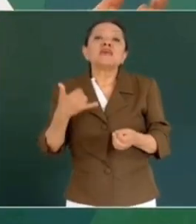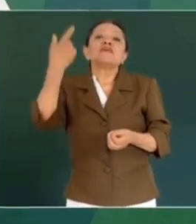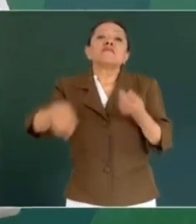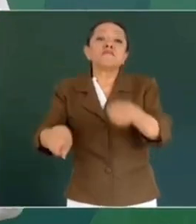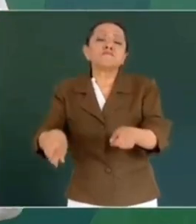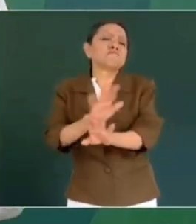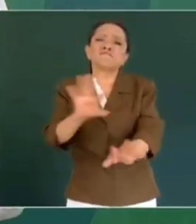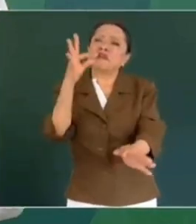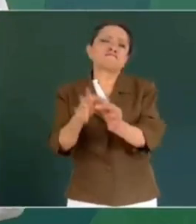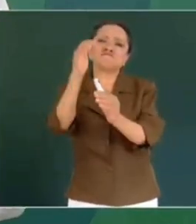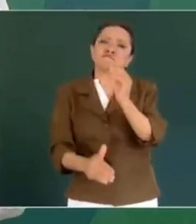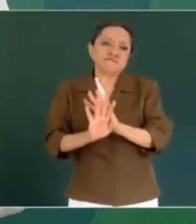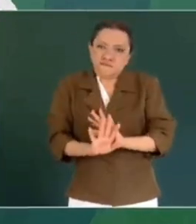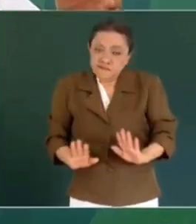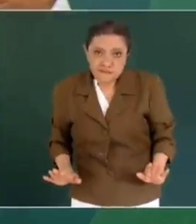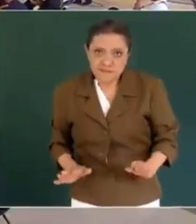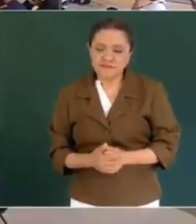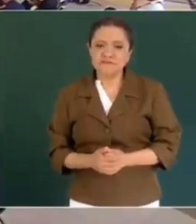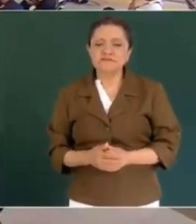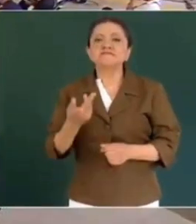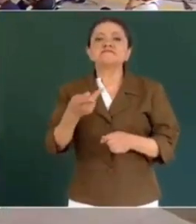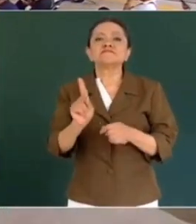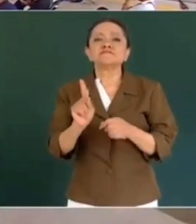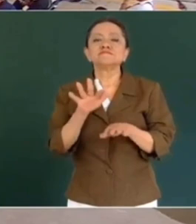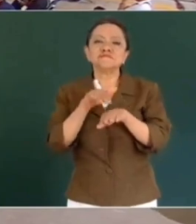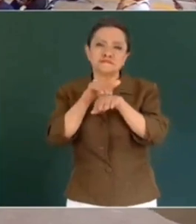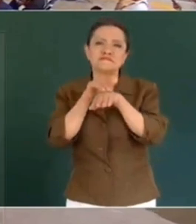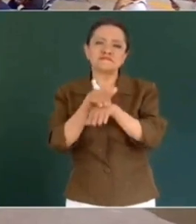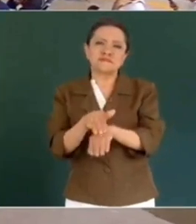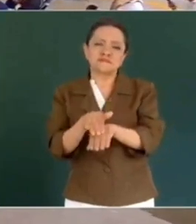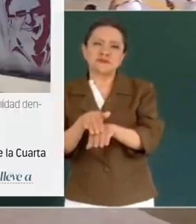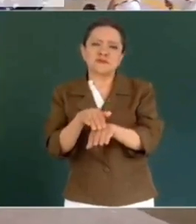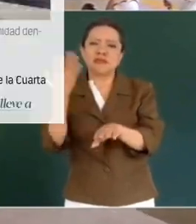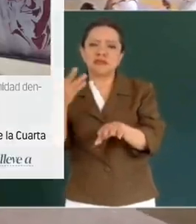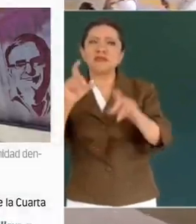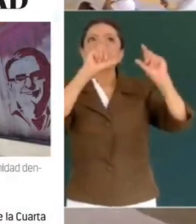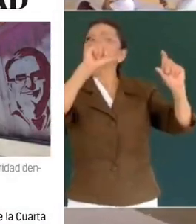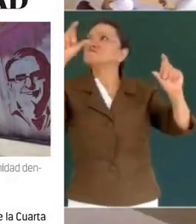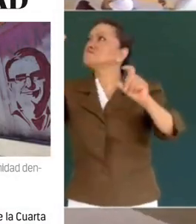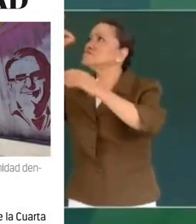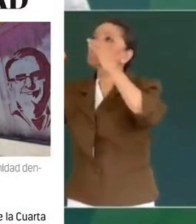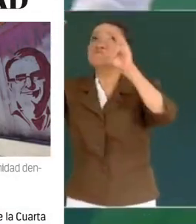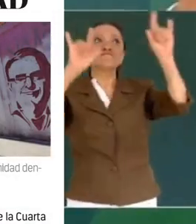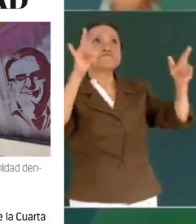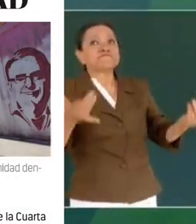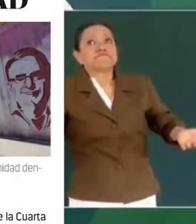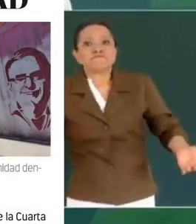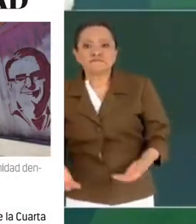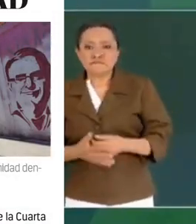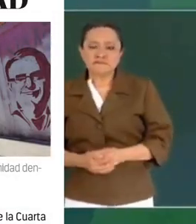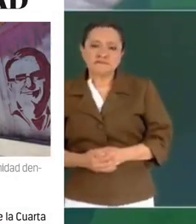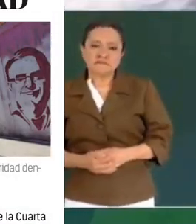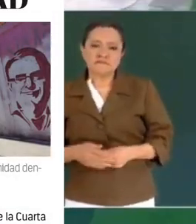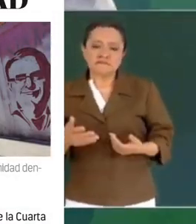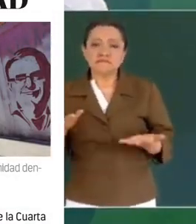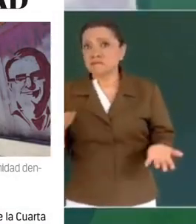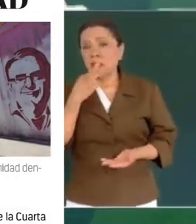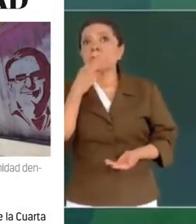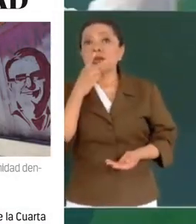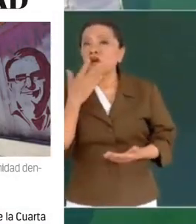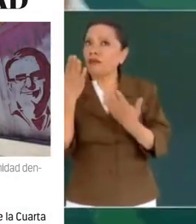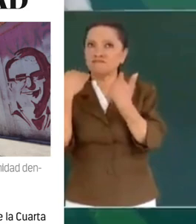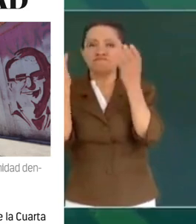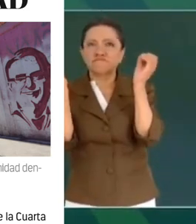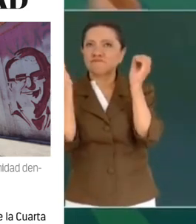Eso ya se acabó. Acerca de la publicidad, pues lo mejor es que no